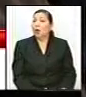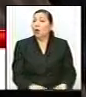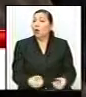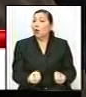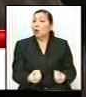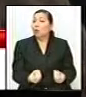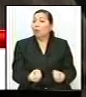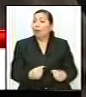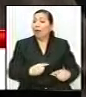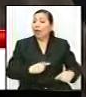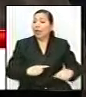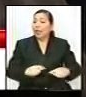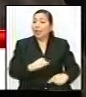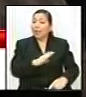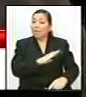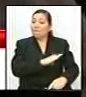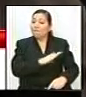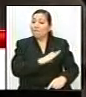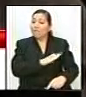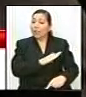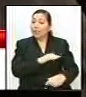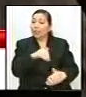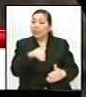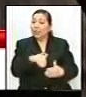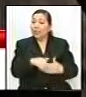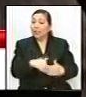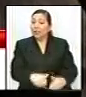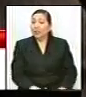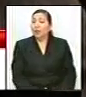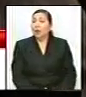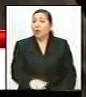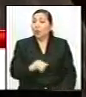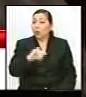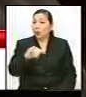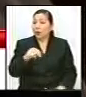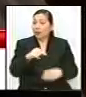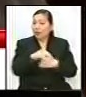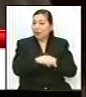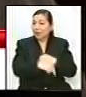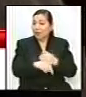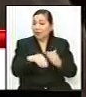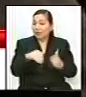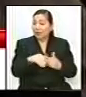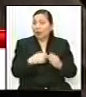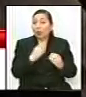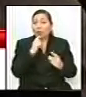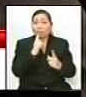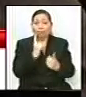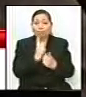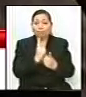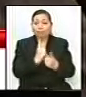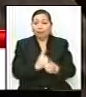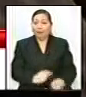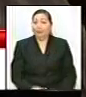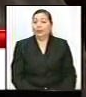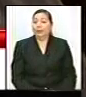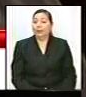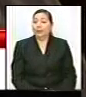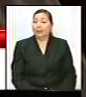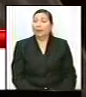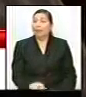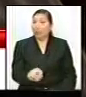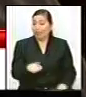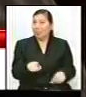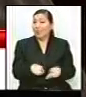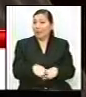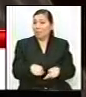en la gerencia de fiscalización electoral del Jurado Nacional, y luego está como consultor, ¿no? Y él también